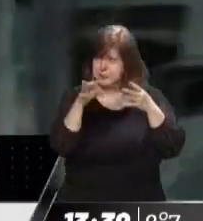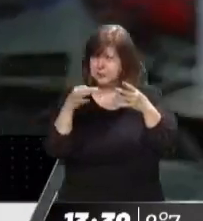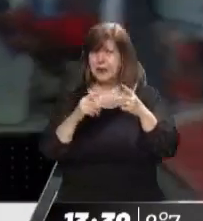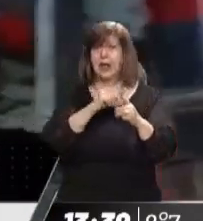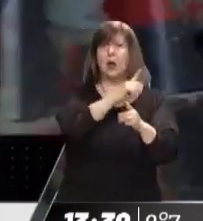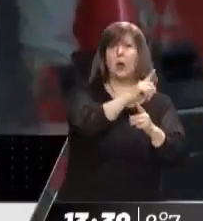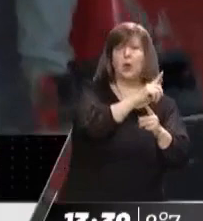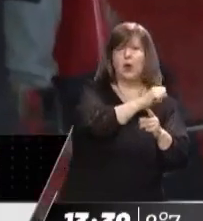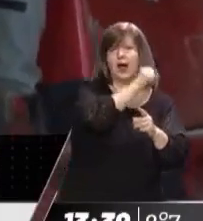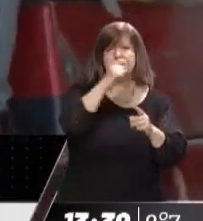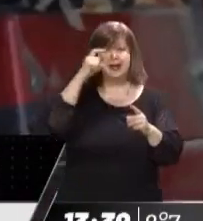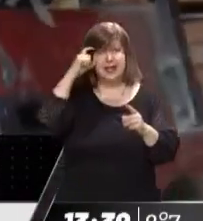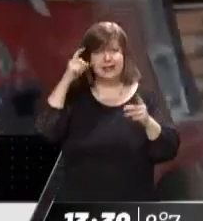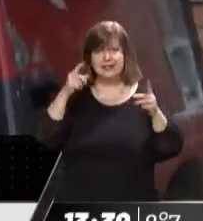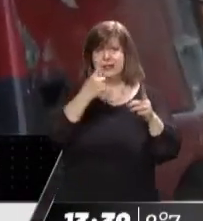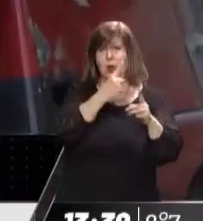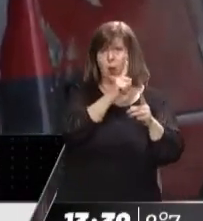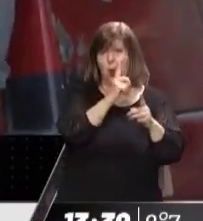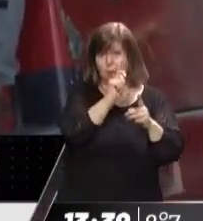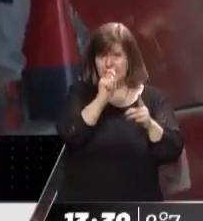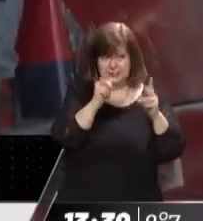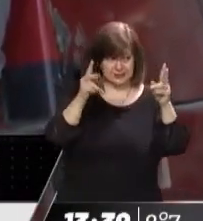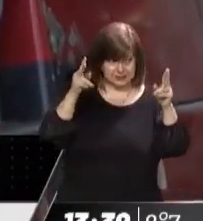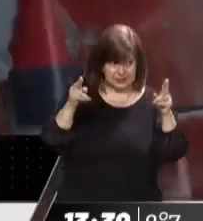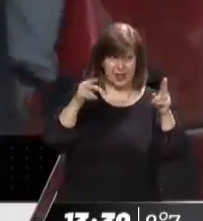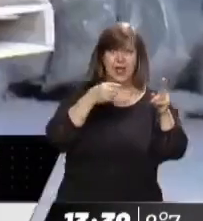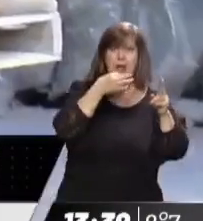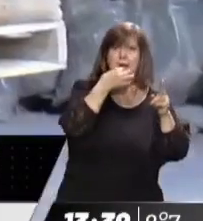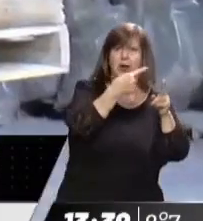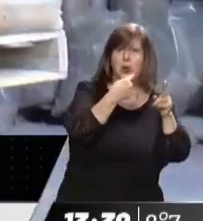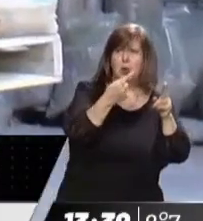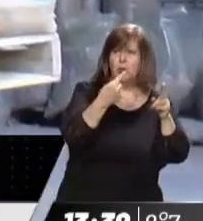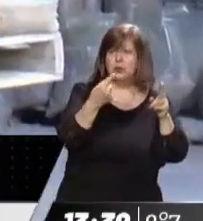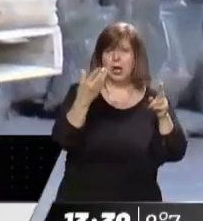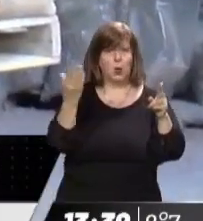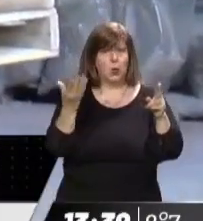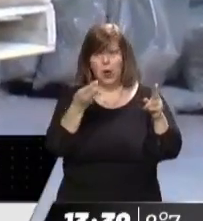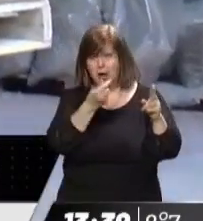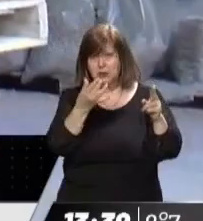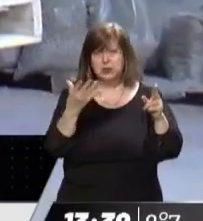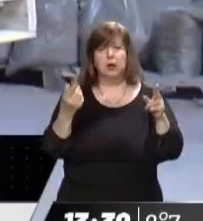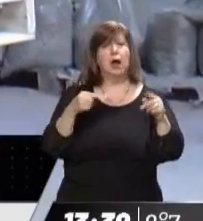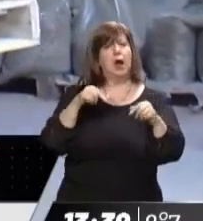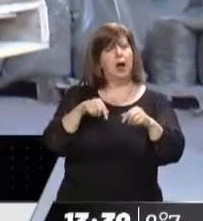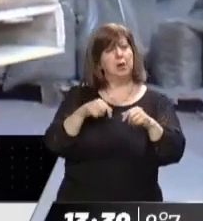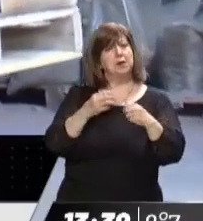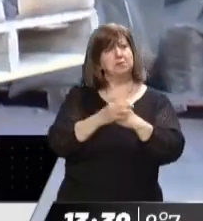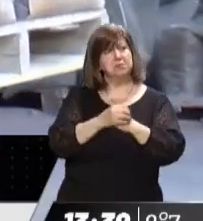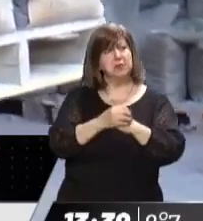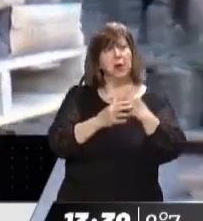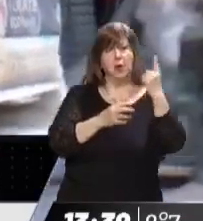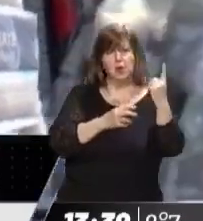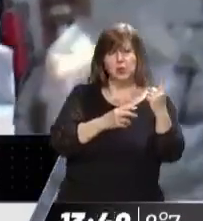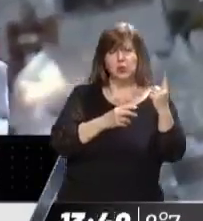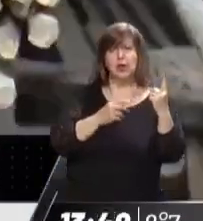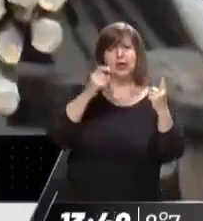al 10 de cada mes, pero en esta ocasión y dados los acontecimientos, o sea, esta devaluación, sí, se hizo un relevamiento entre el